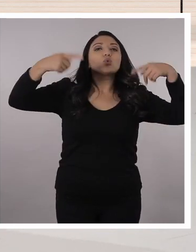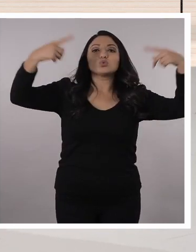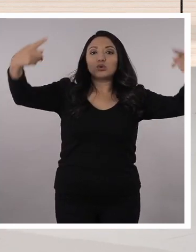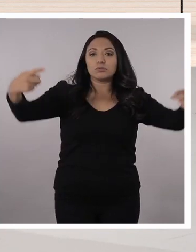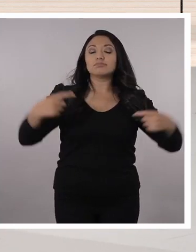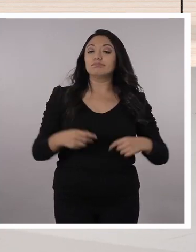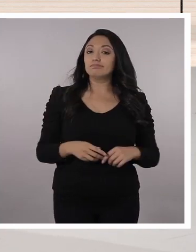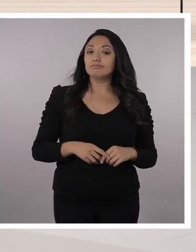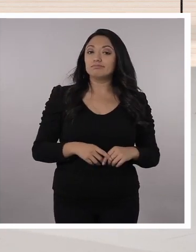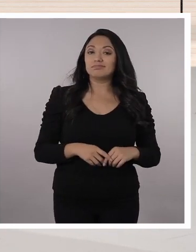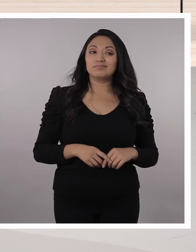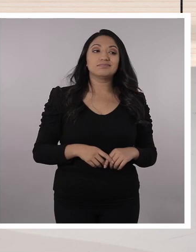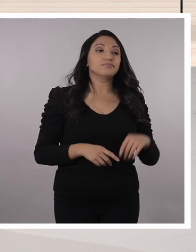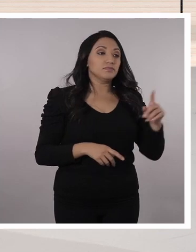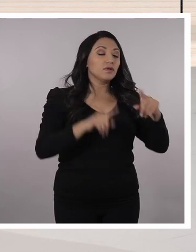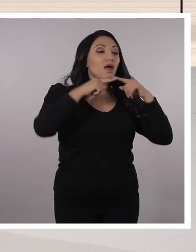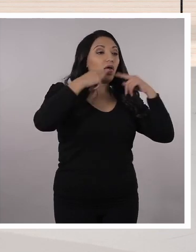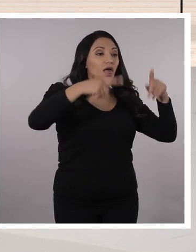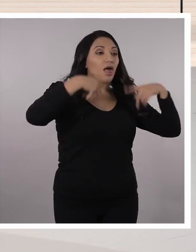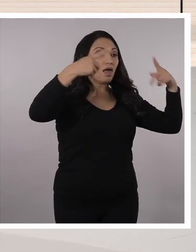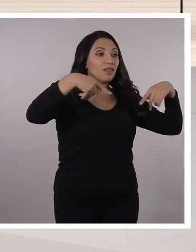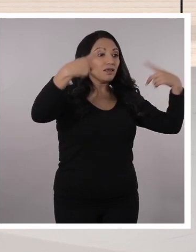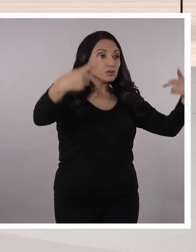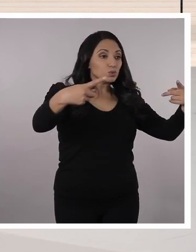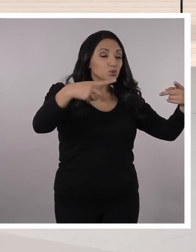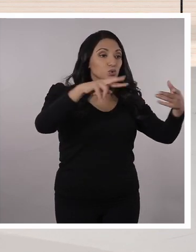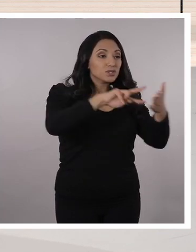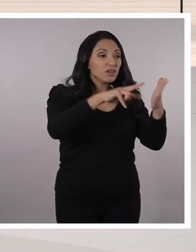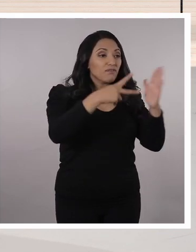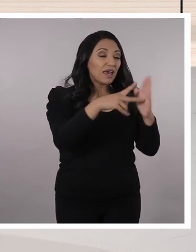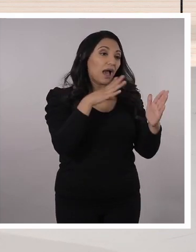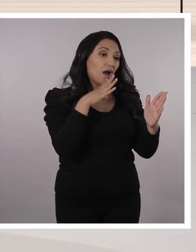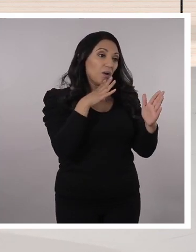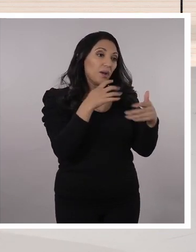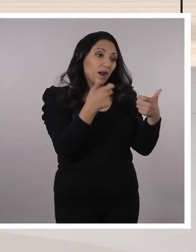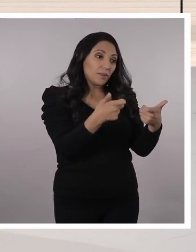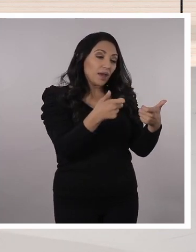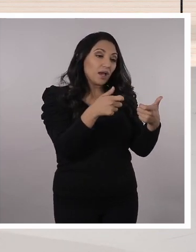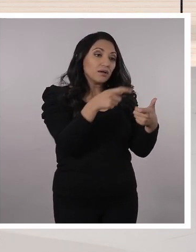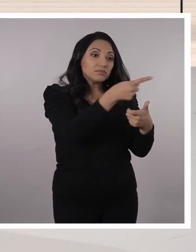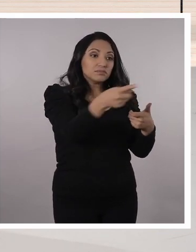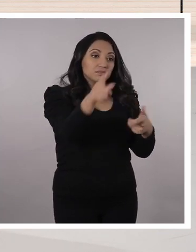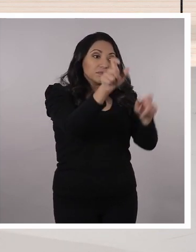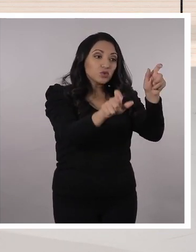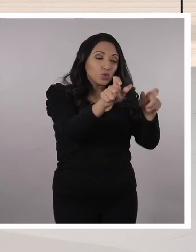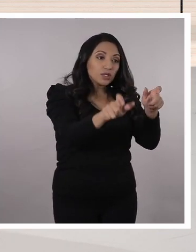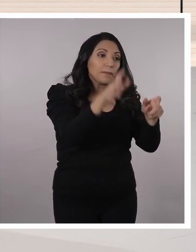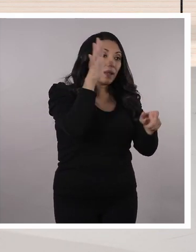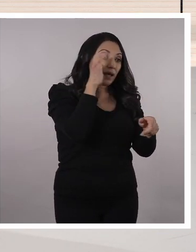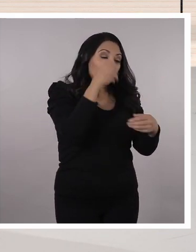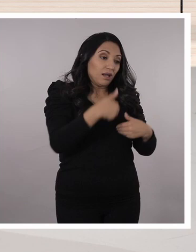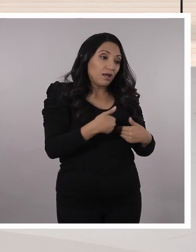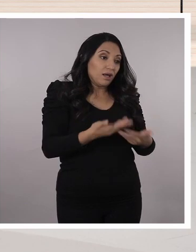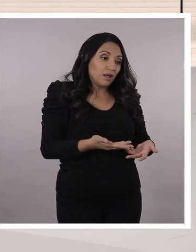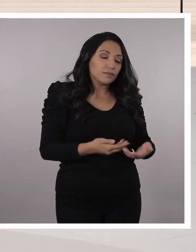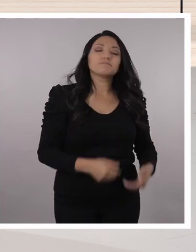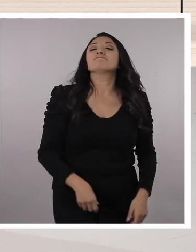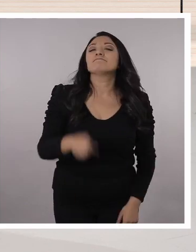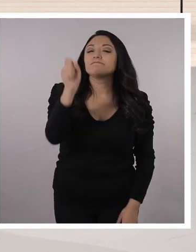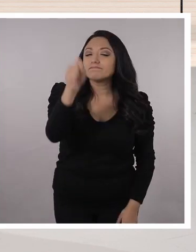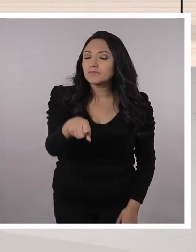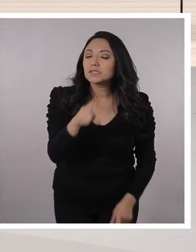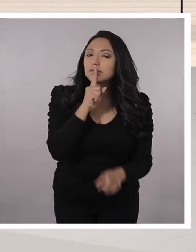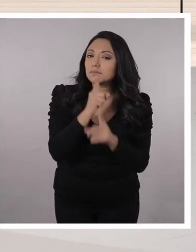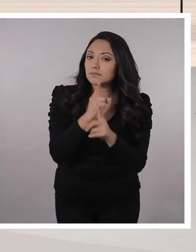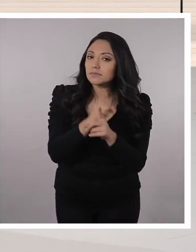través de un buen discurso. Un buen discurso, es decir, poder hablar a la gente y hacerles escuchar cuáles son sus